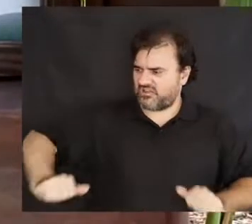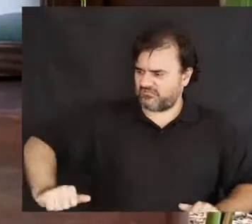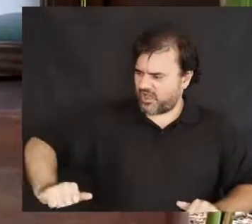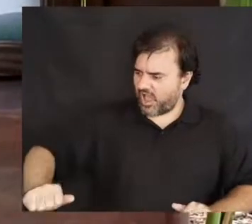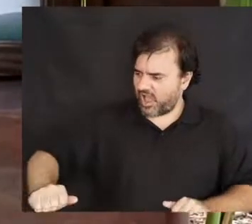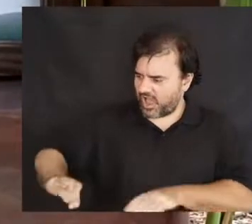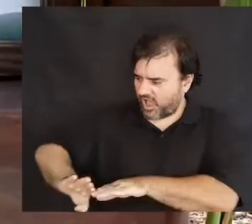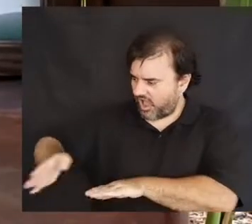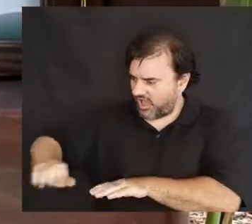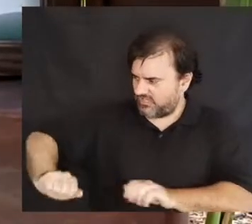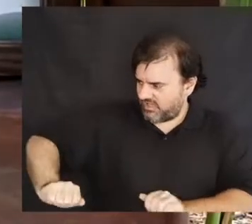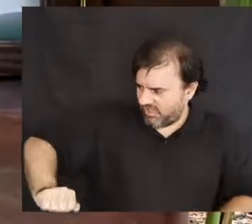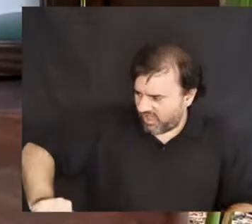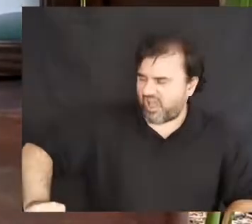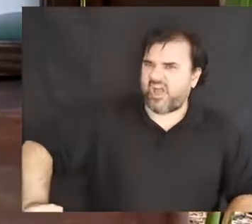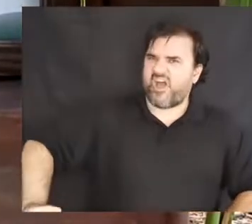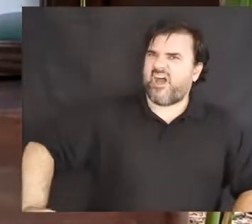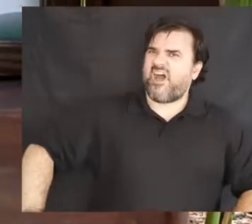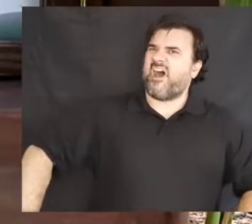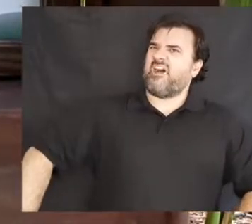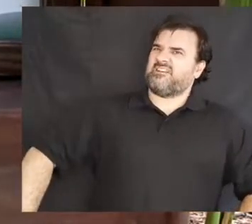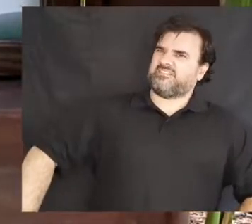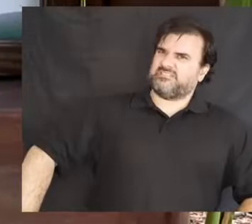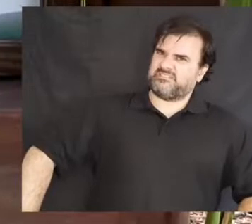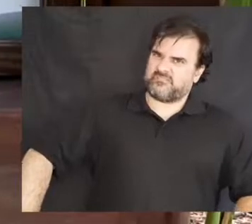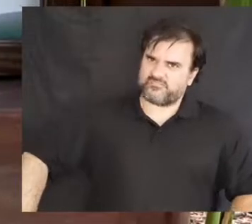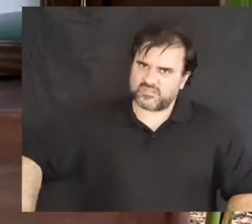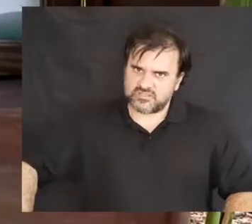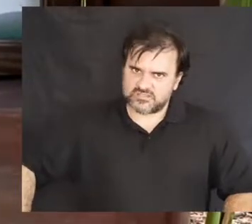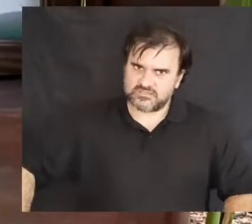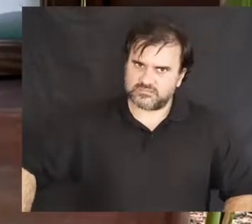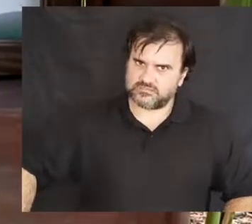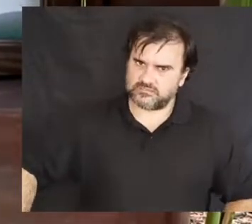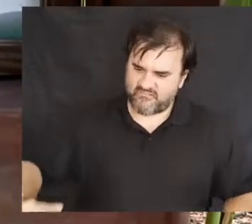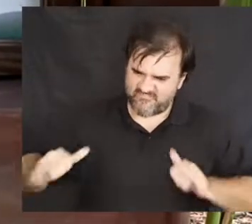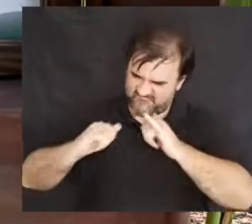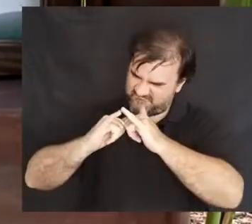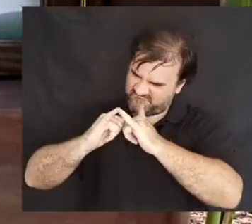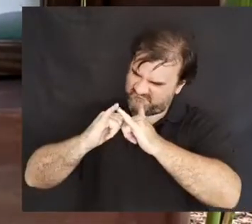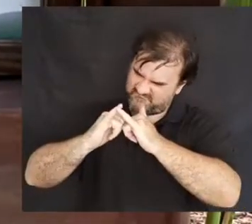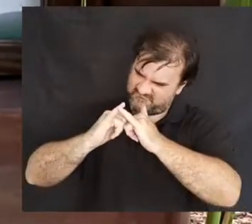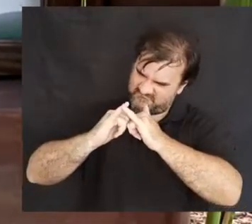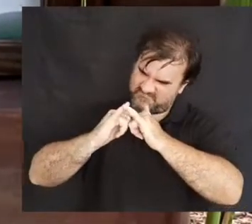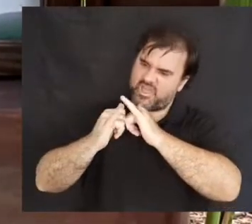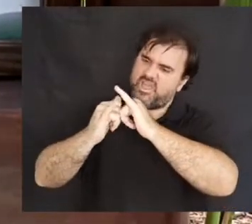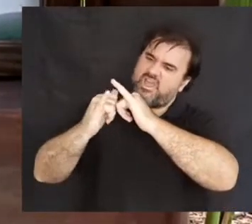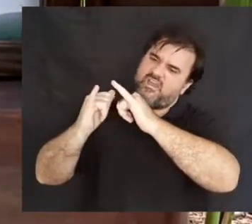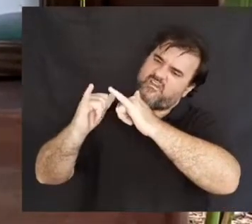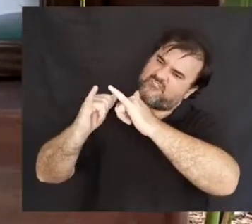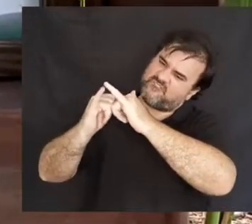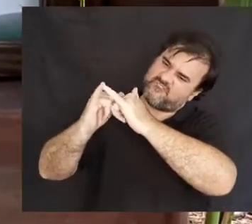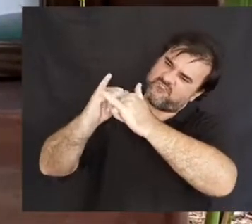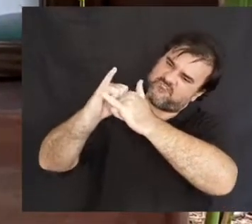Josco toparon con una eminencia en el terreno, la cual le sirvió de sostén. Afirmado, se subió a un lado zafando el